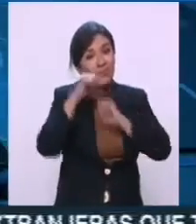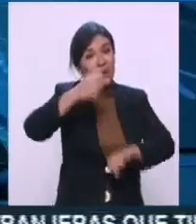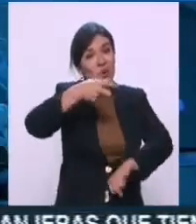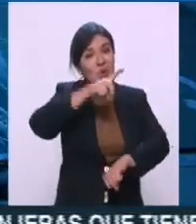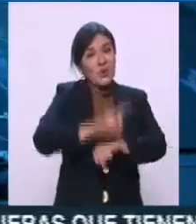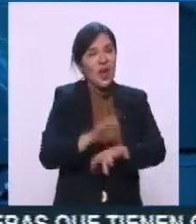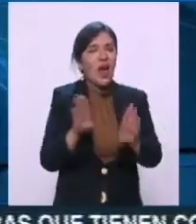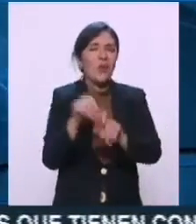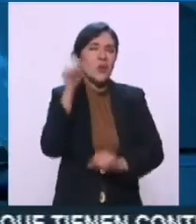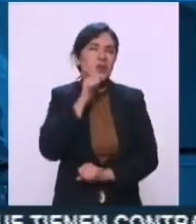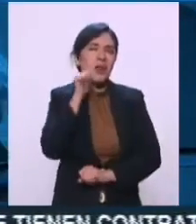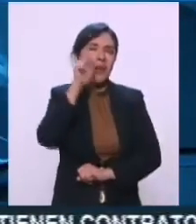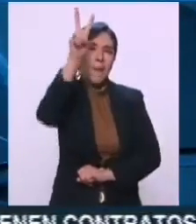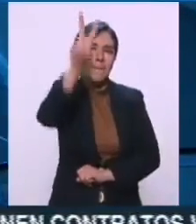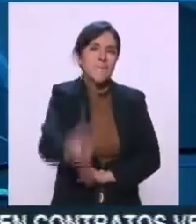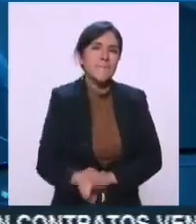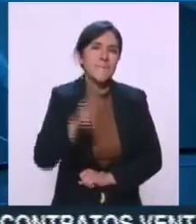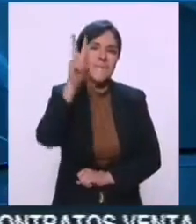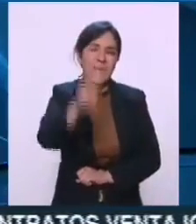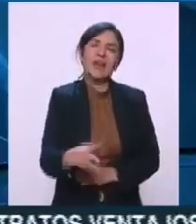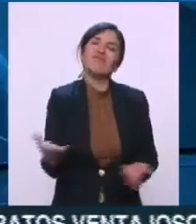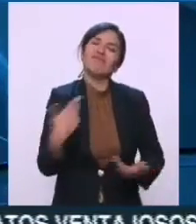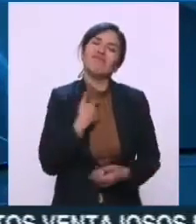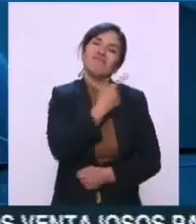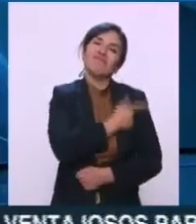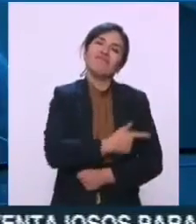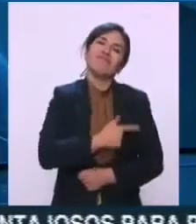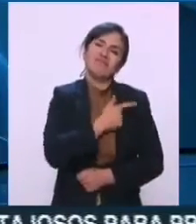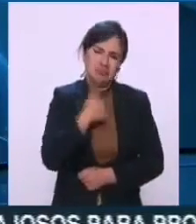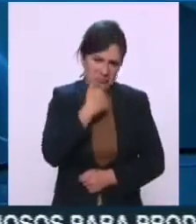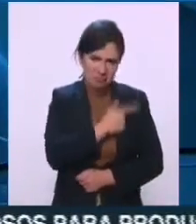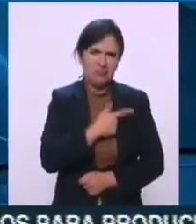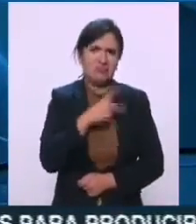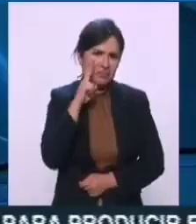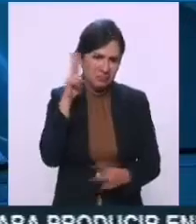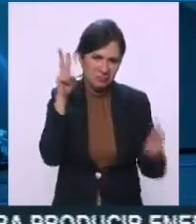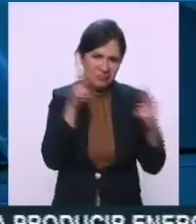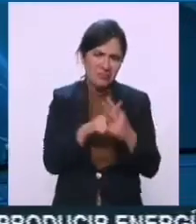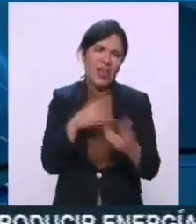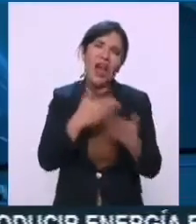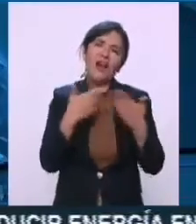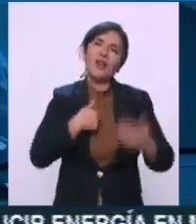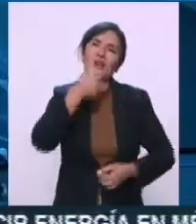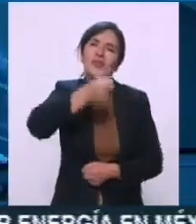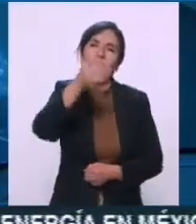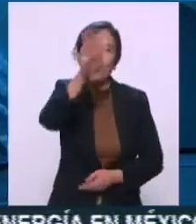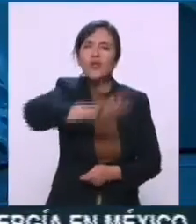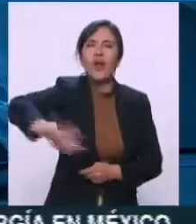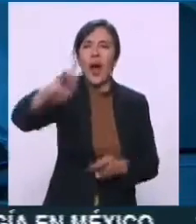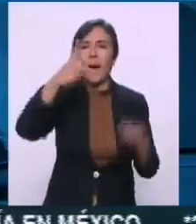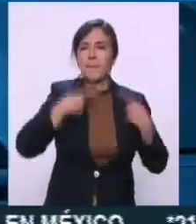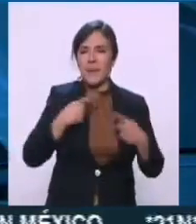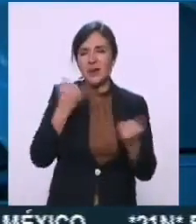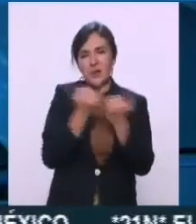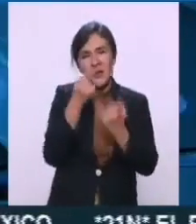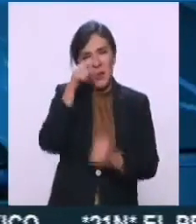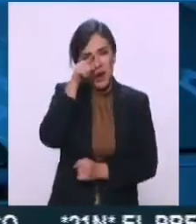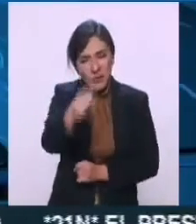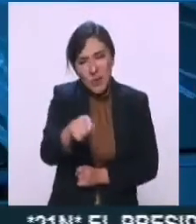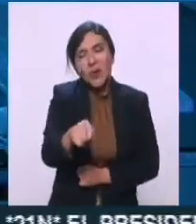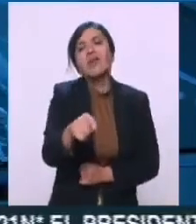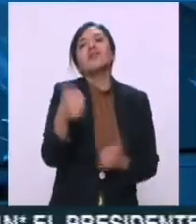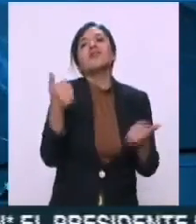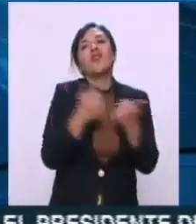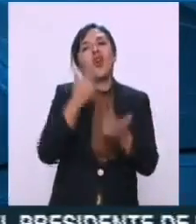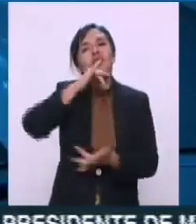acompañado como todos los viernes. No, es un placer, Juan, y lo disfruto mucho. Un saludo para ti, para el público que nos mira y que nos escucha